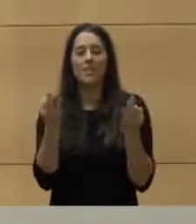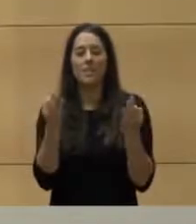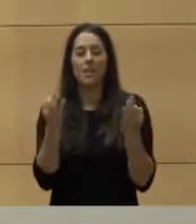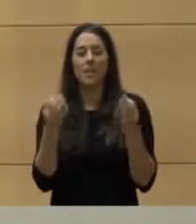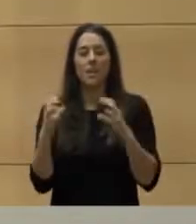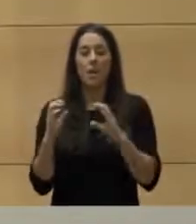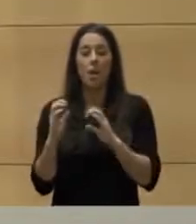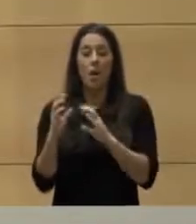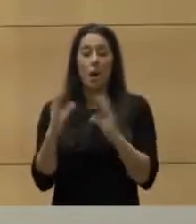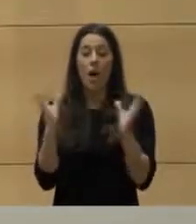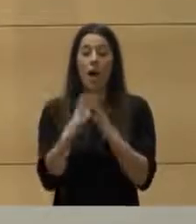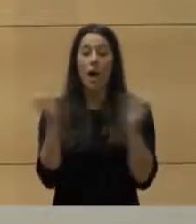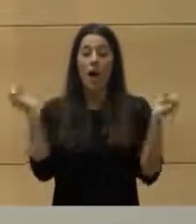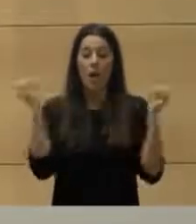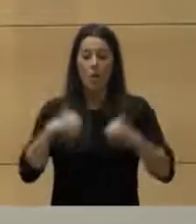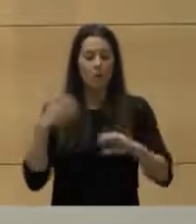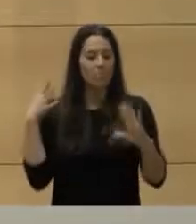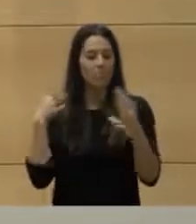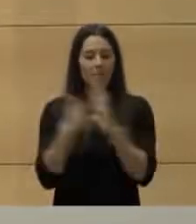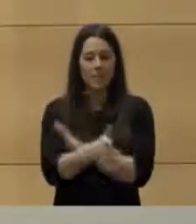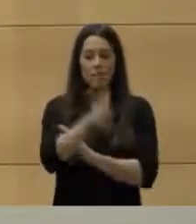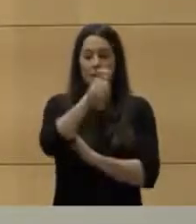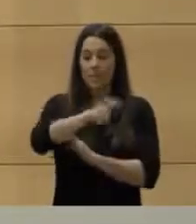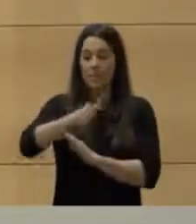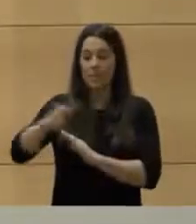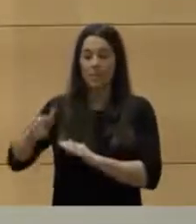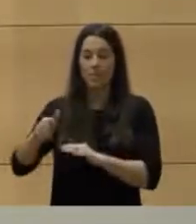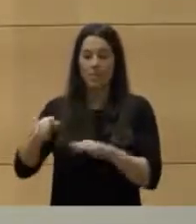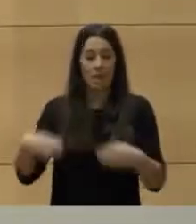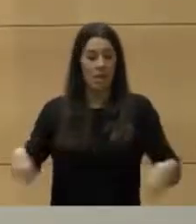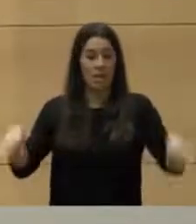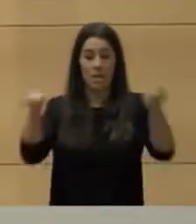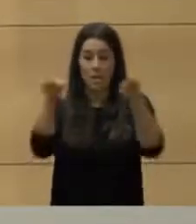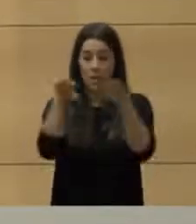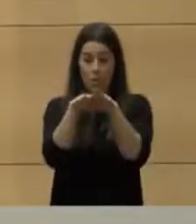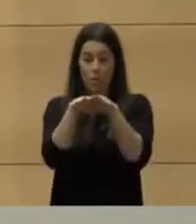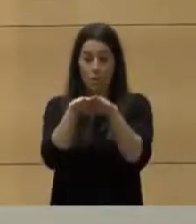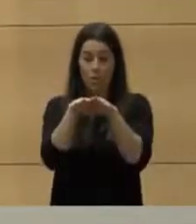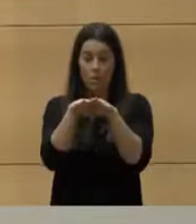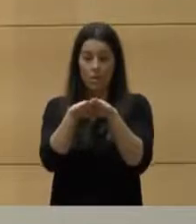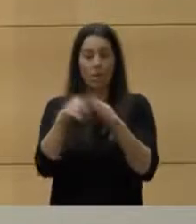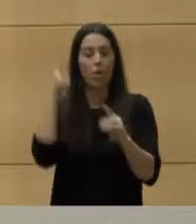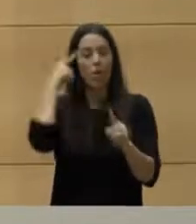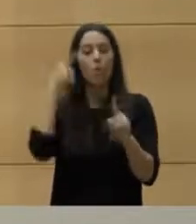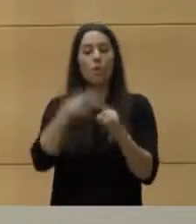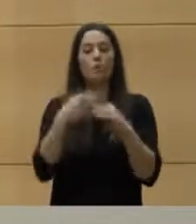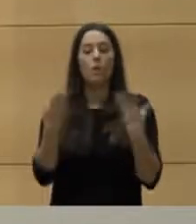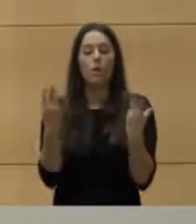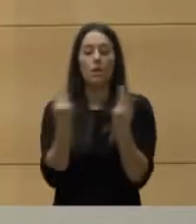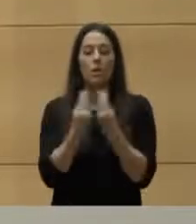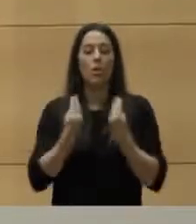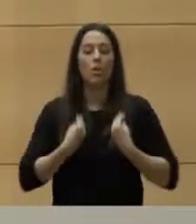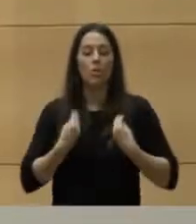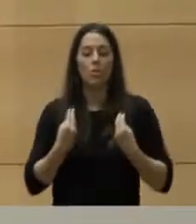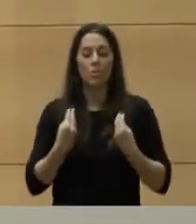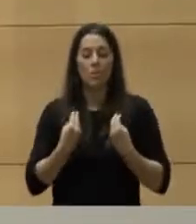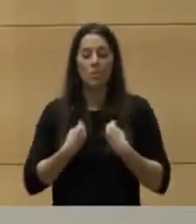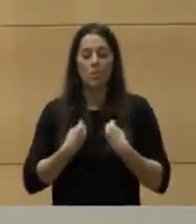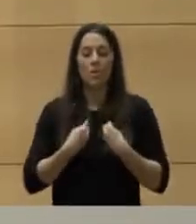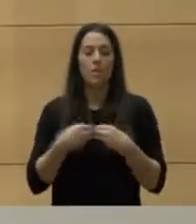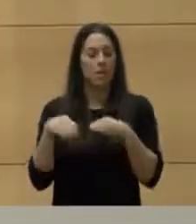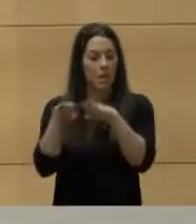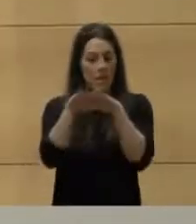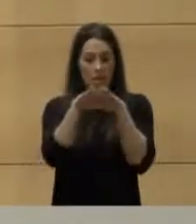seres libres e iguales con el objetivo de seguir conviniendo permanentemente sobre las condiciones, desarrollos